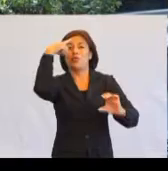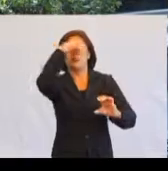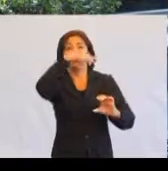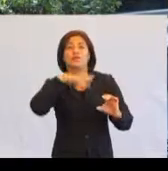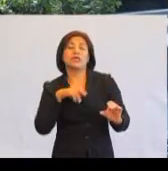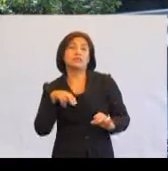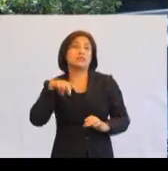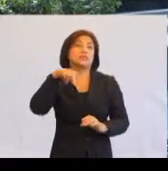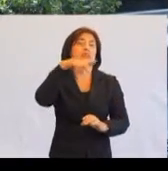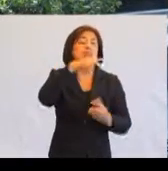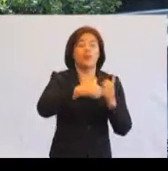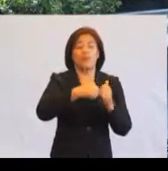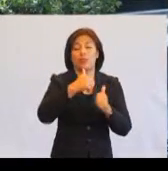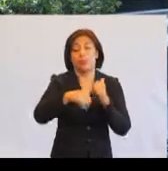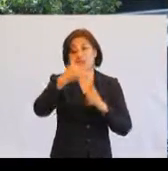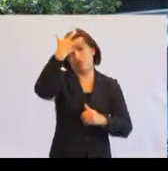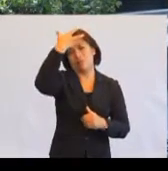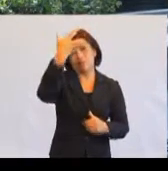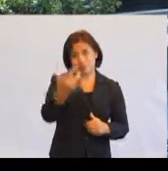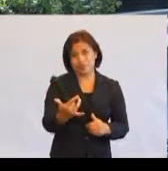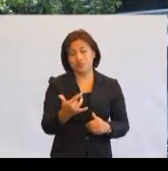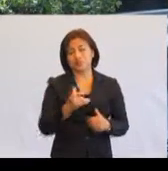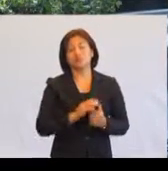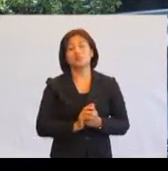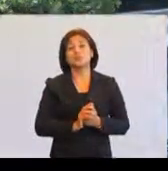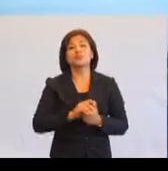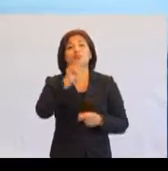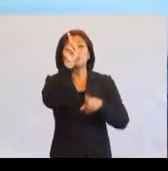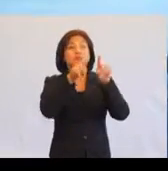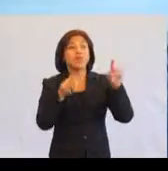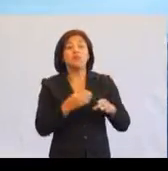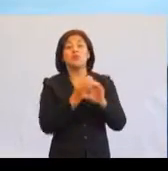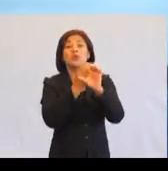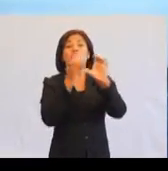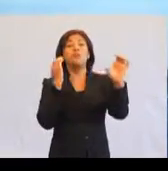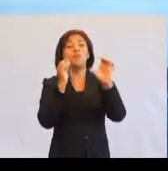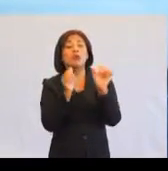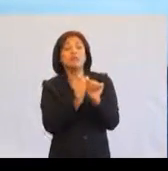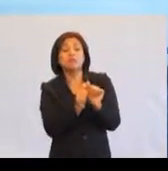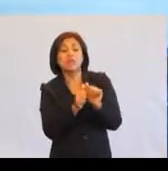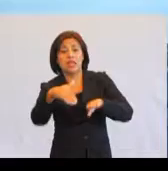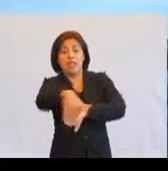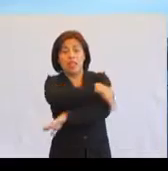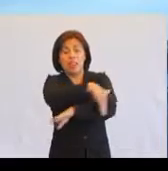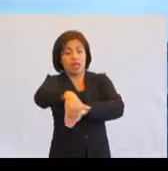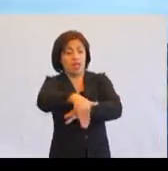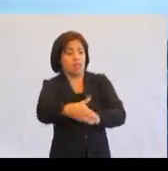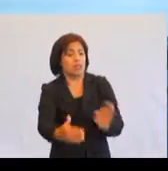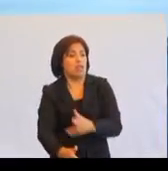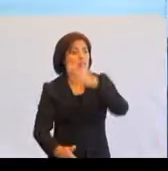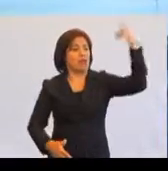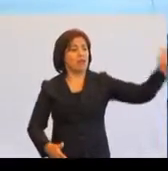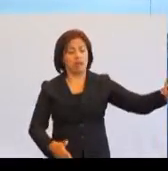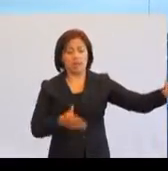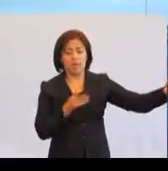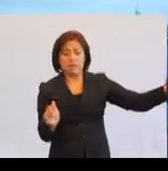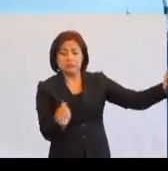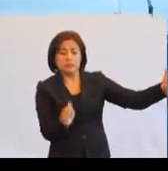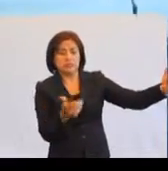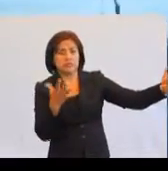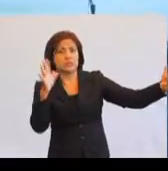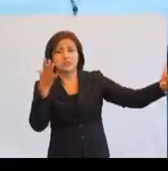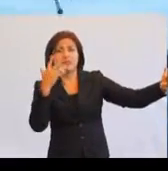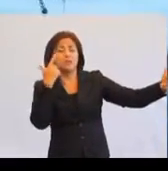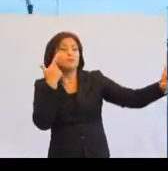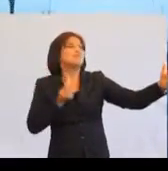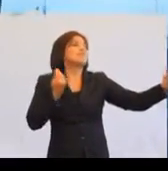porque no dejan que los buses se parquean muy fuera de la acera.